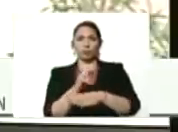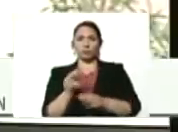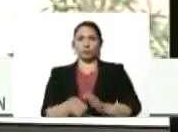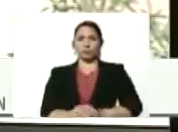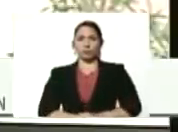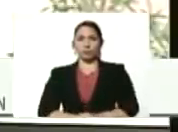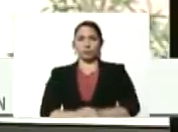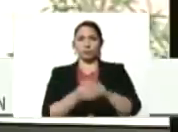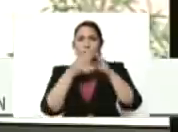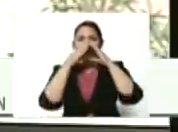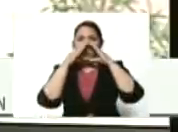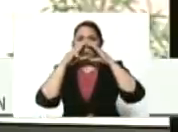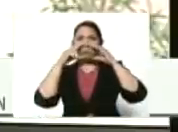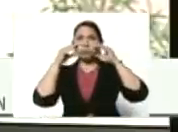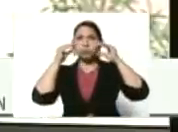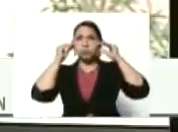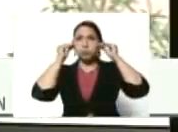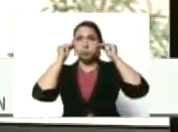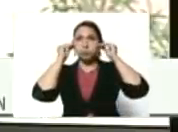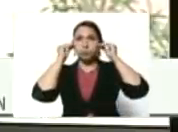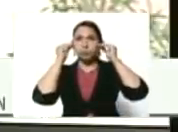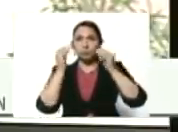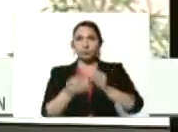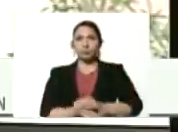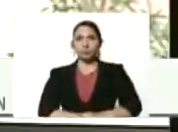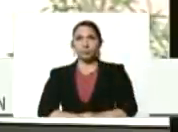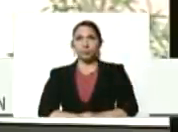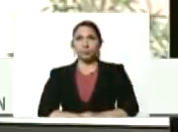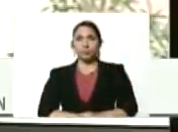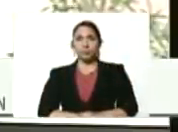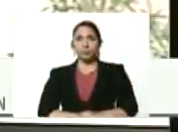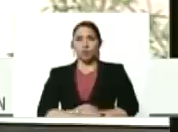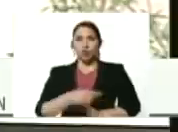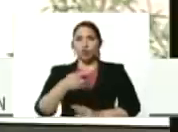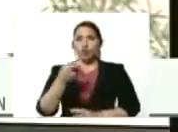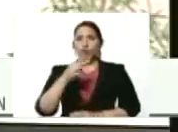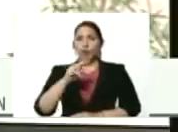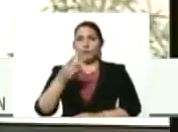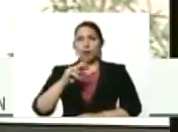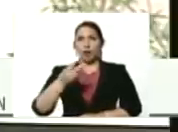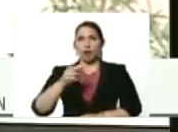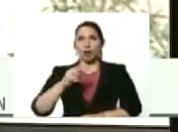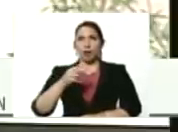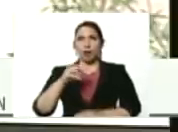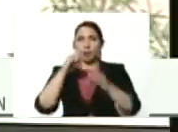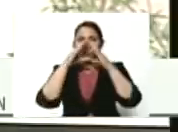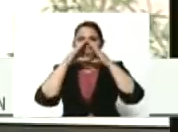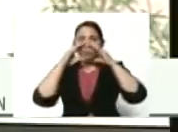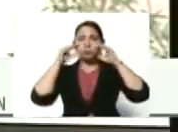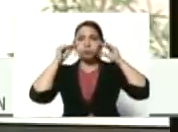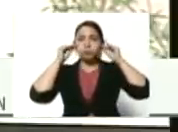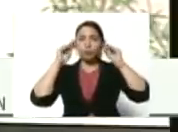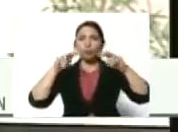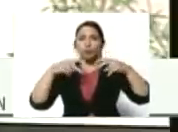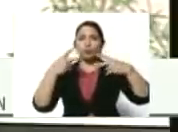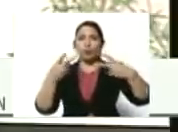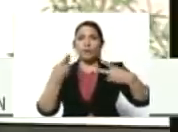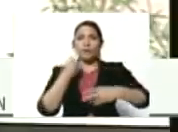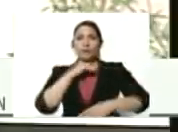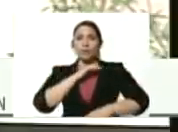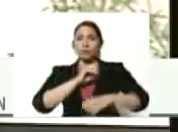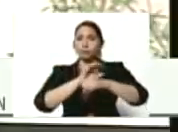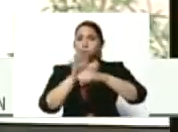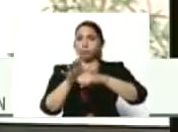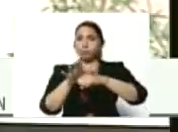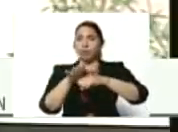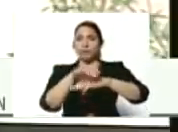el tapaboca o nasobuco, como le dicen en Cuba, doble, por la nueva cepa, la británica, la